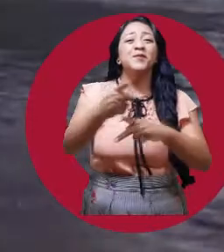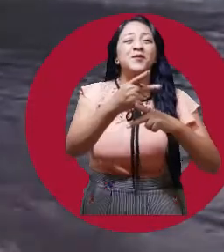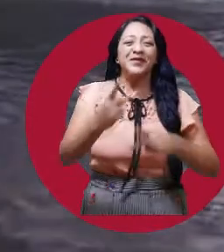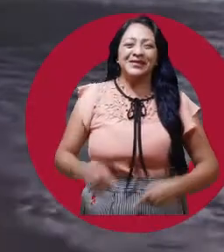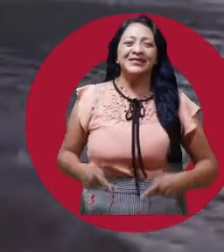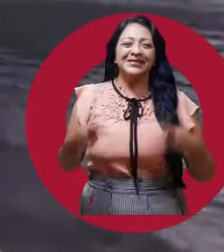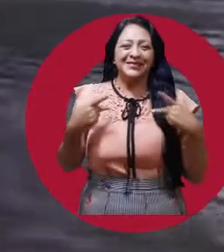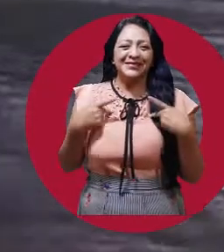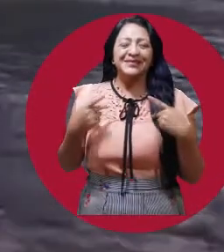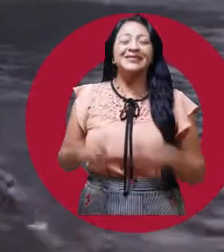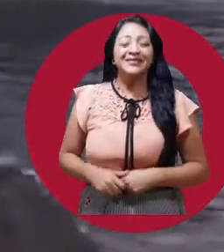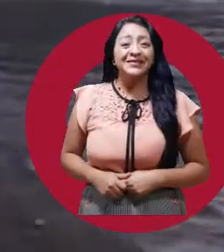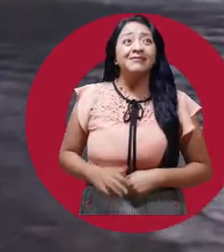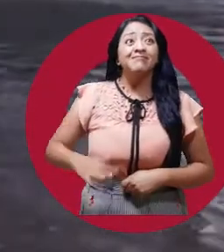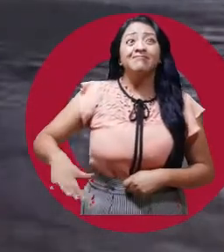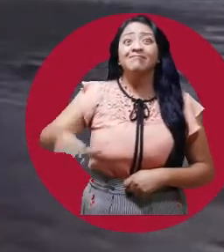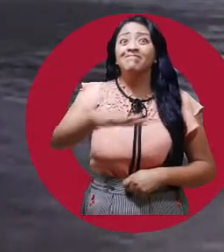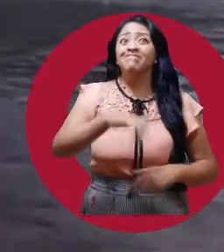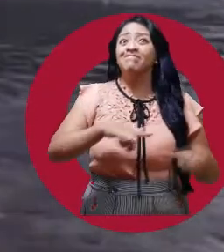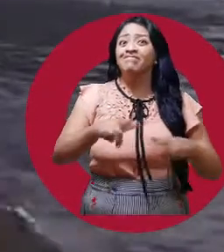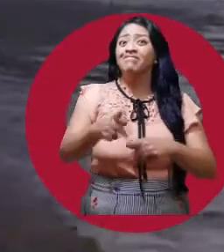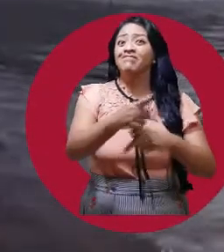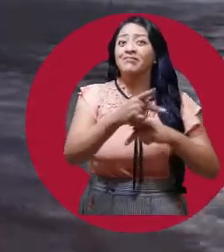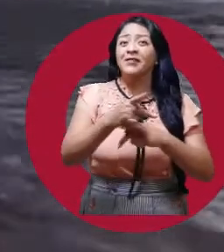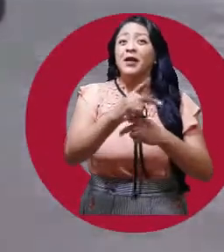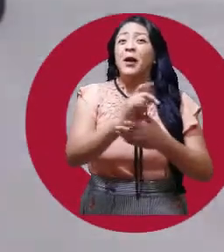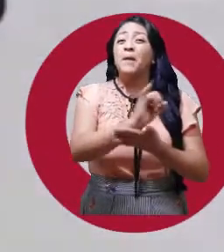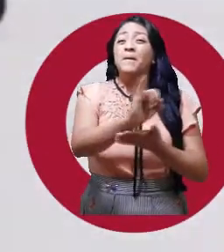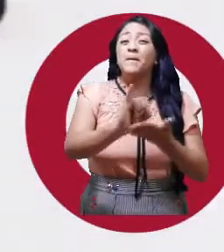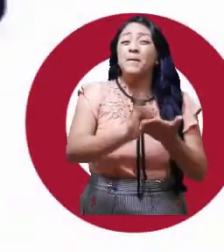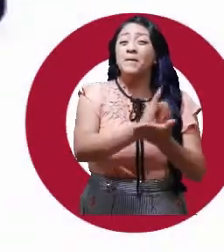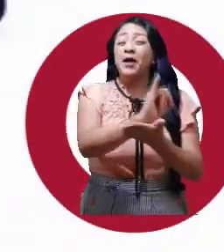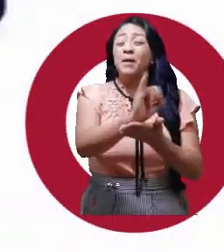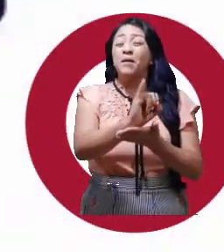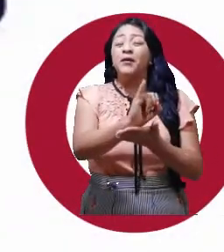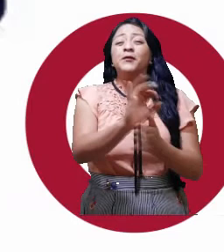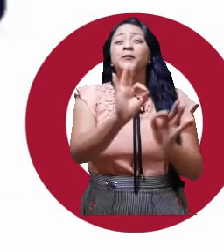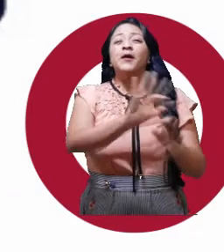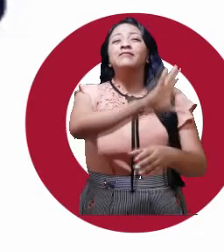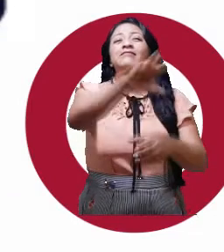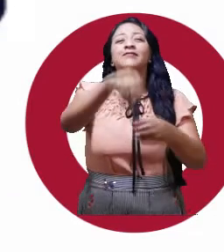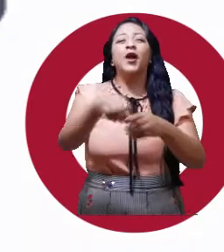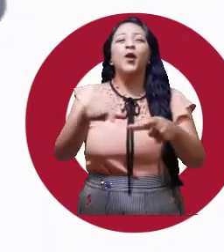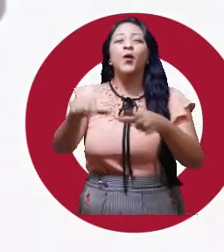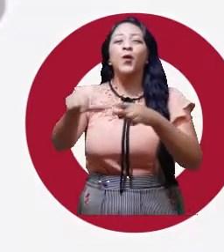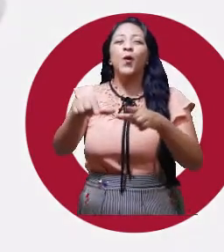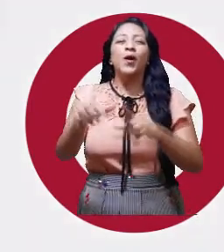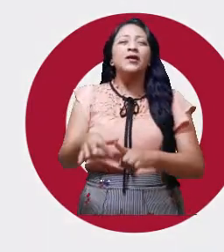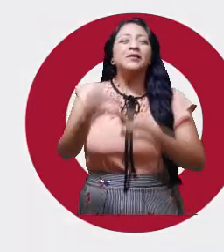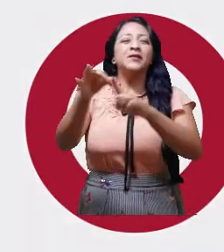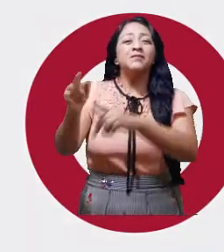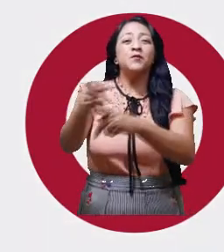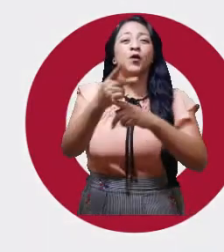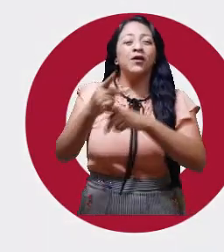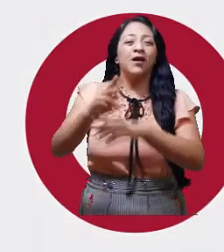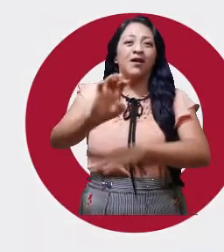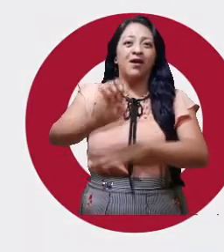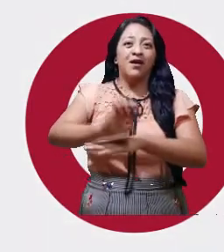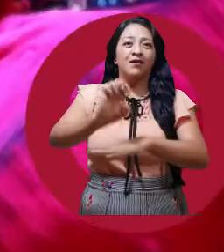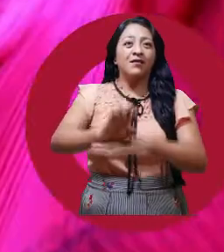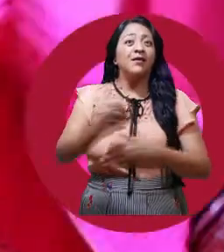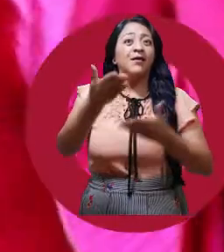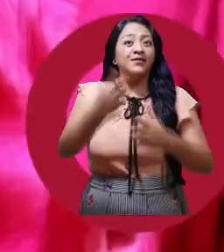vida. Así, el Área Protegida Autónoma Descentralizada Taita Imbabura se incorpora al Sistema Nacional de Áreas Protegidas del Ecuador, decisión que suma